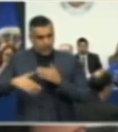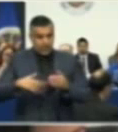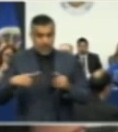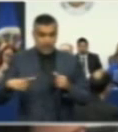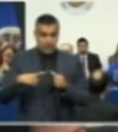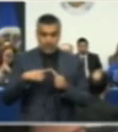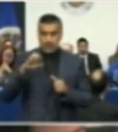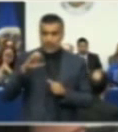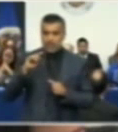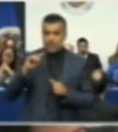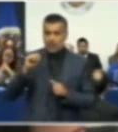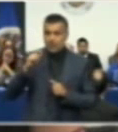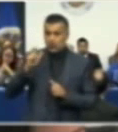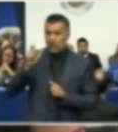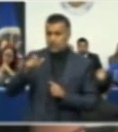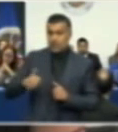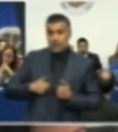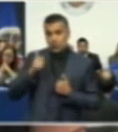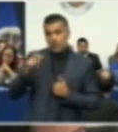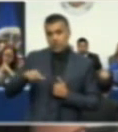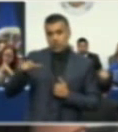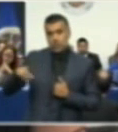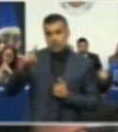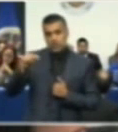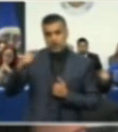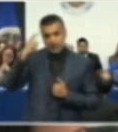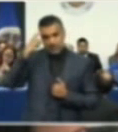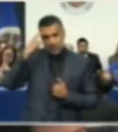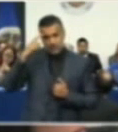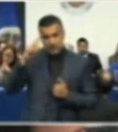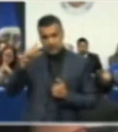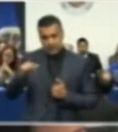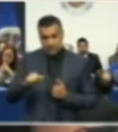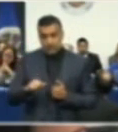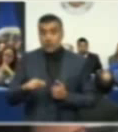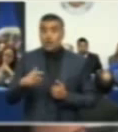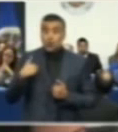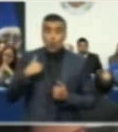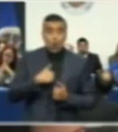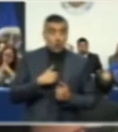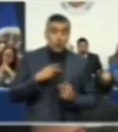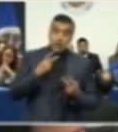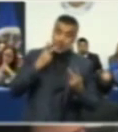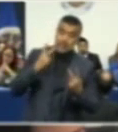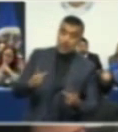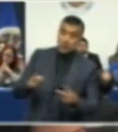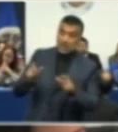etapas de la vida de una persona con discapacidad mental e intelectual, ¿no? Si seguimos tratando